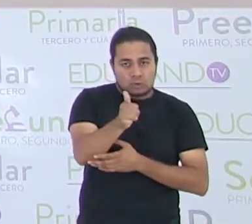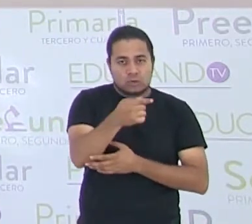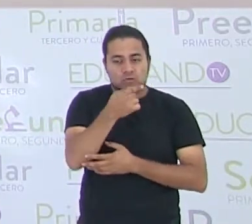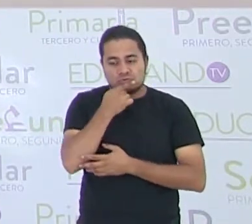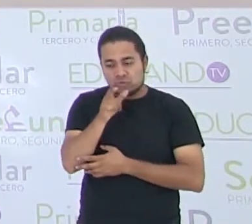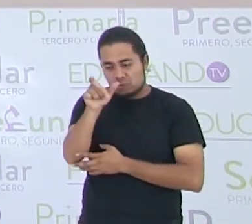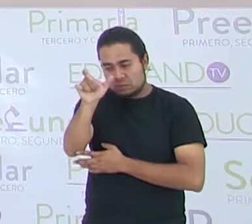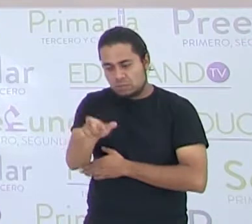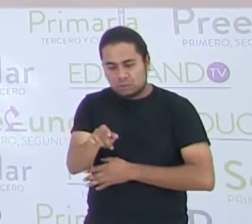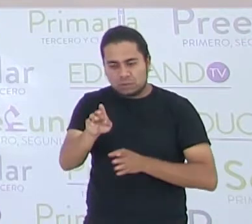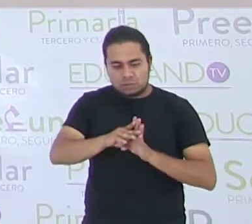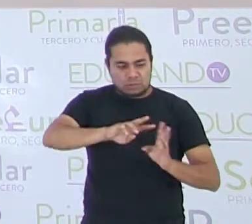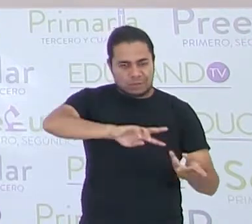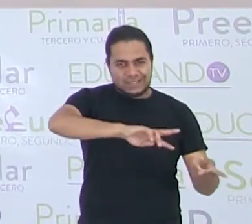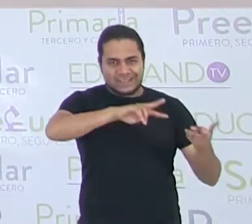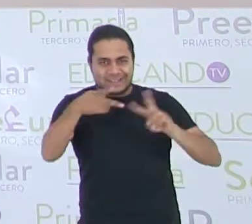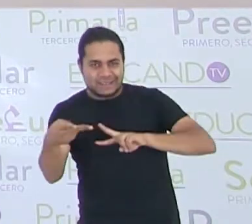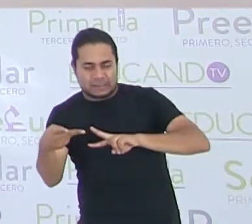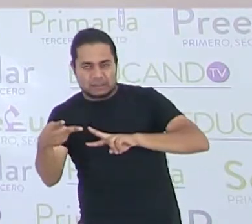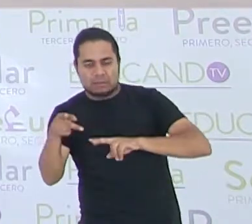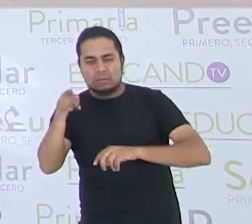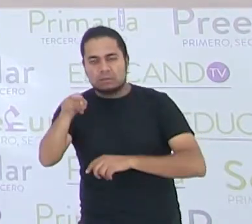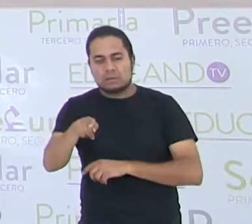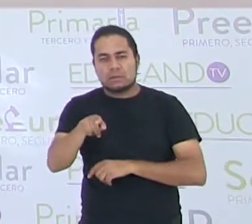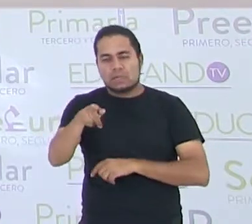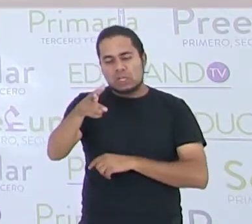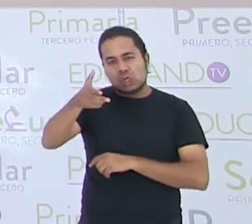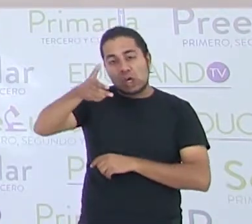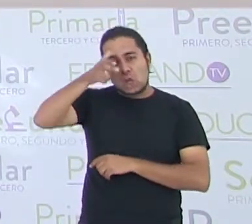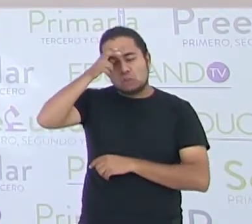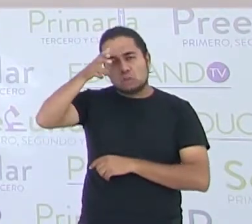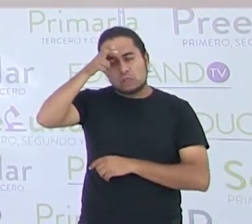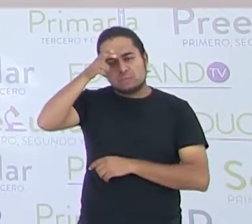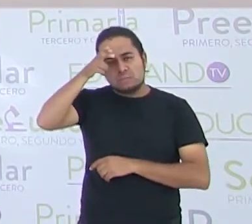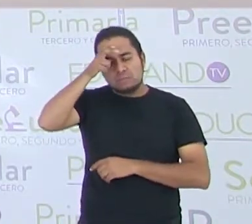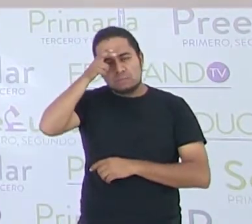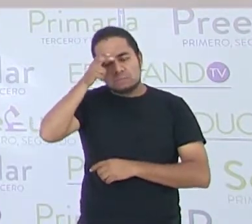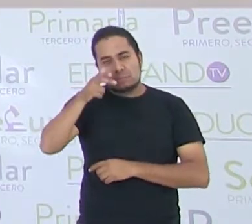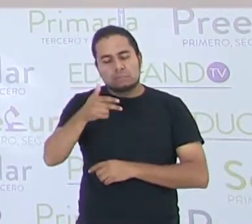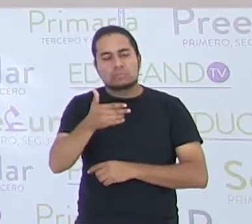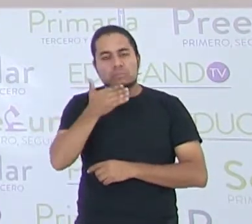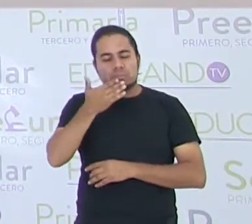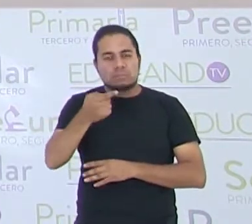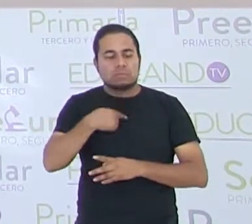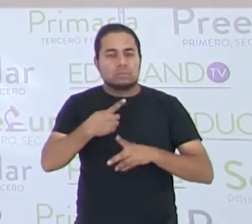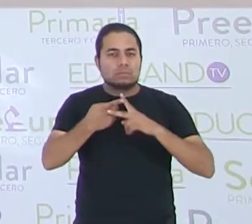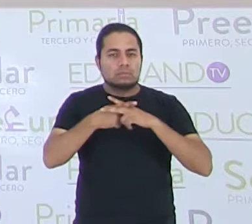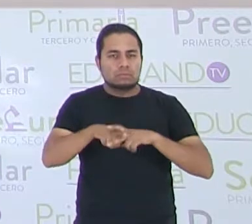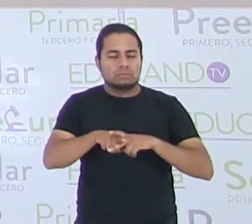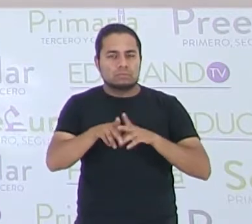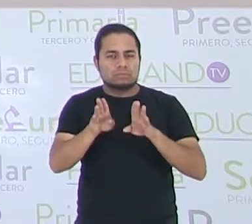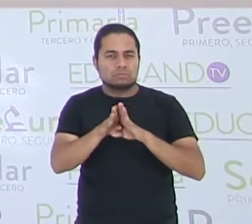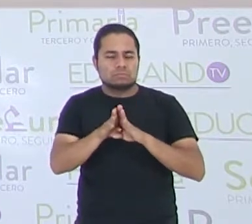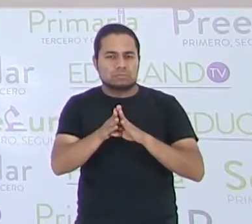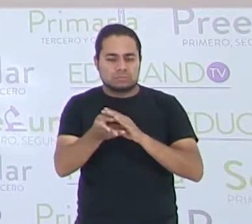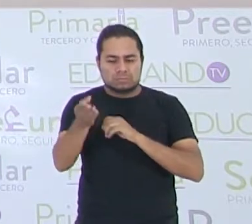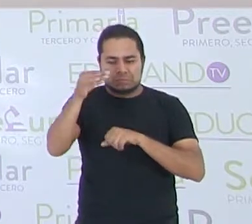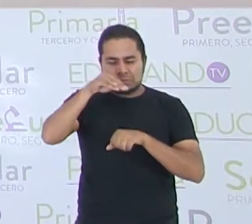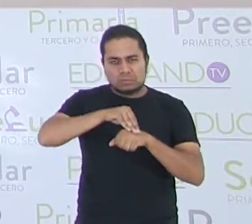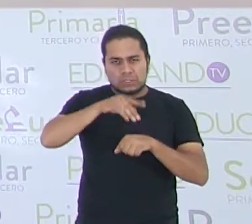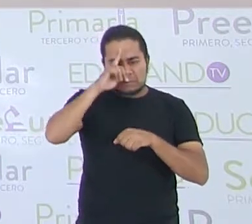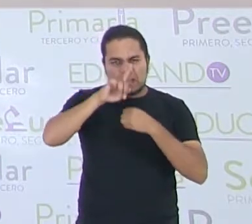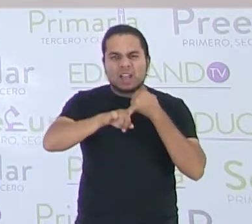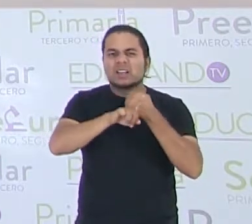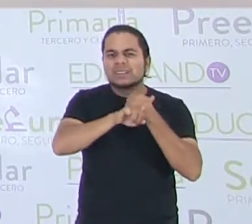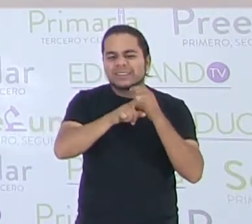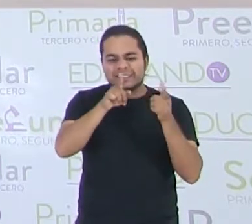era todo lo contrario, además de inteligente. Ahora sí voy a iniciar mi planteamiento del